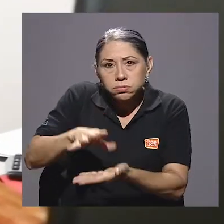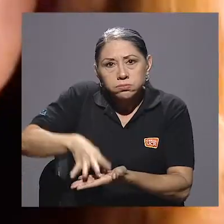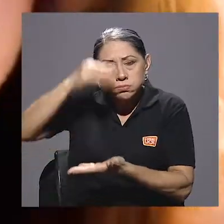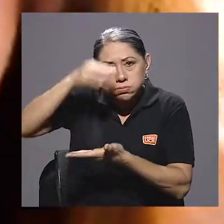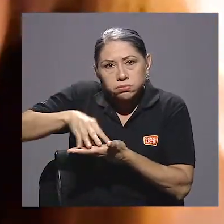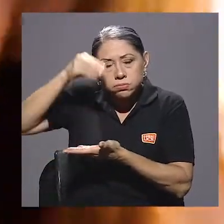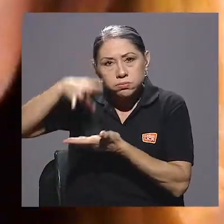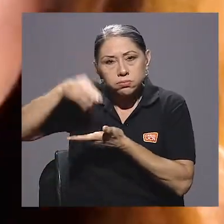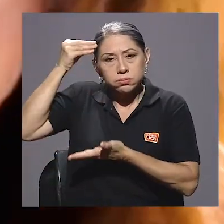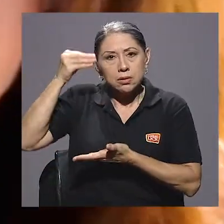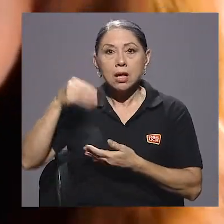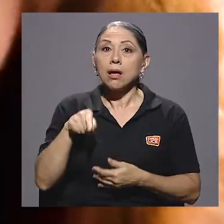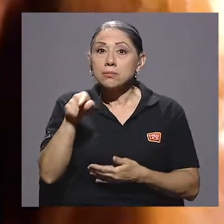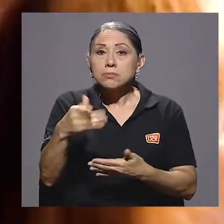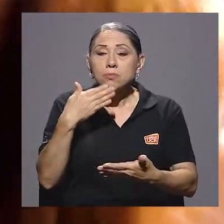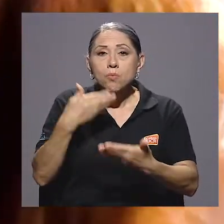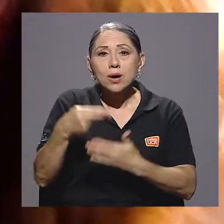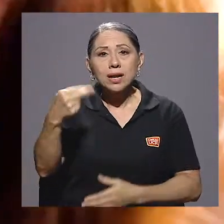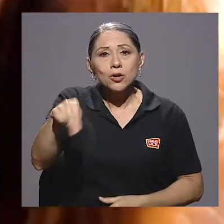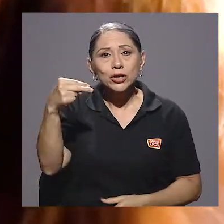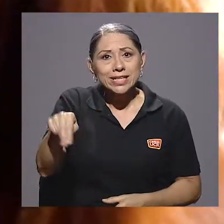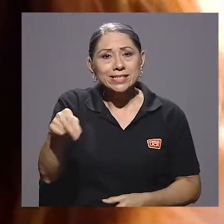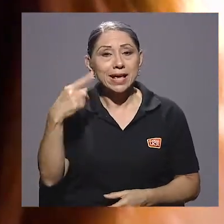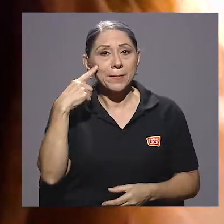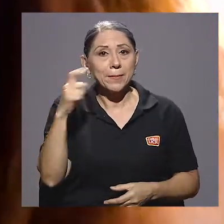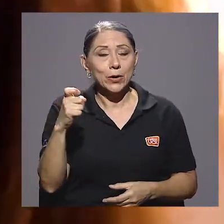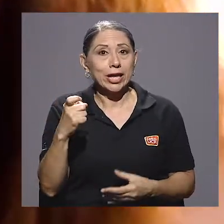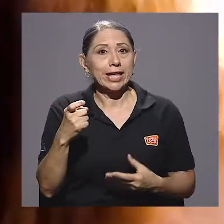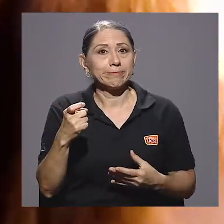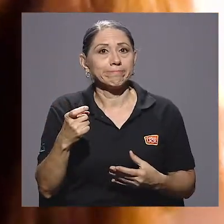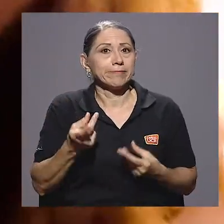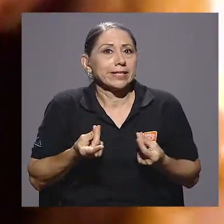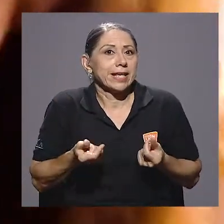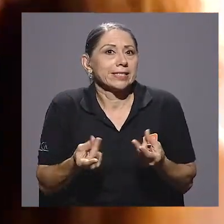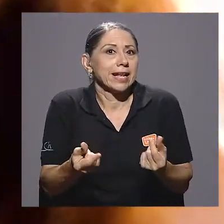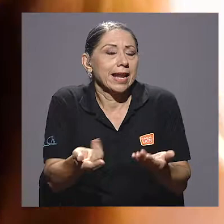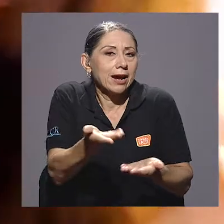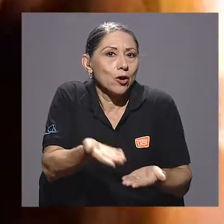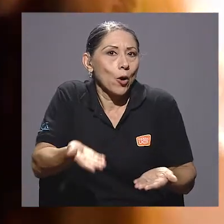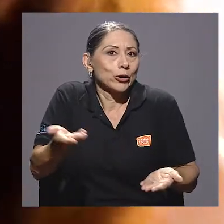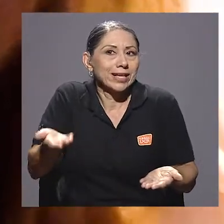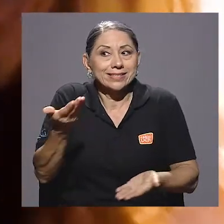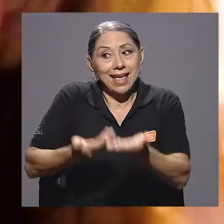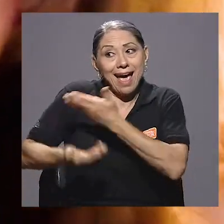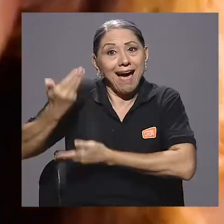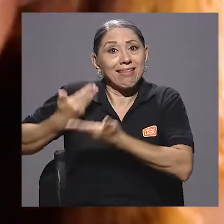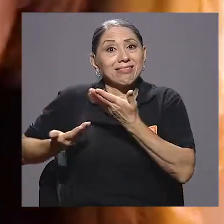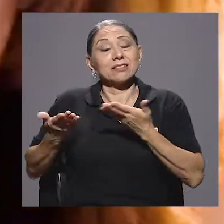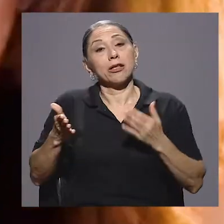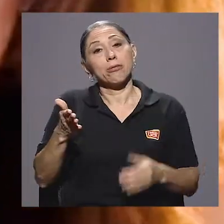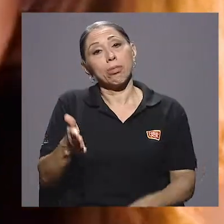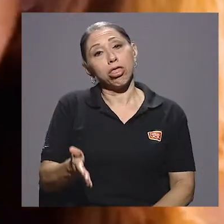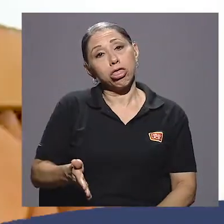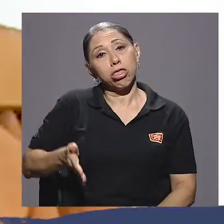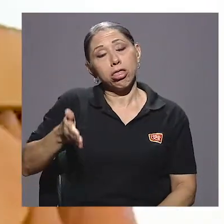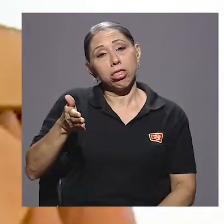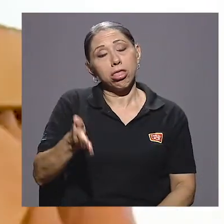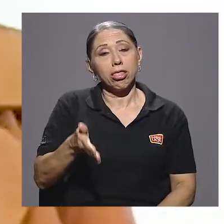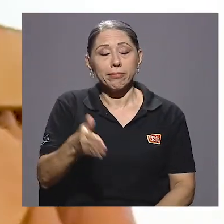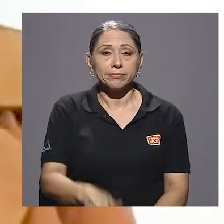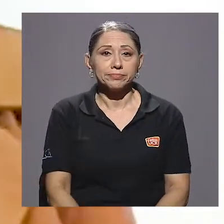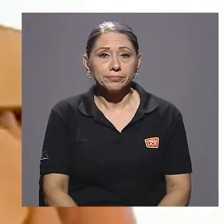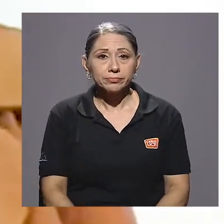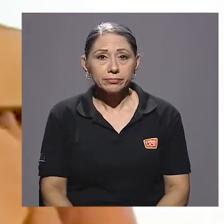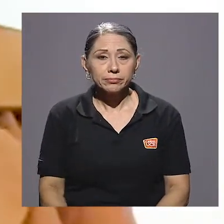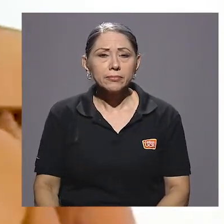reconvertirse. Y bueno, y eso es una buena noticia en el sentido de que se aceleran cosas que de repente venían con un ritmo bastante lento. Se